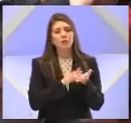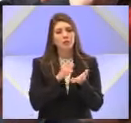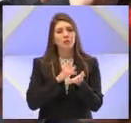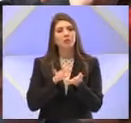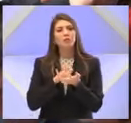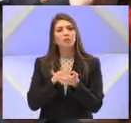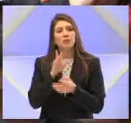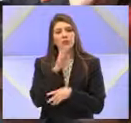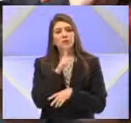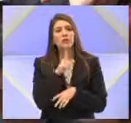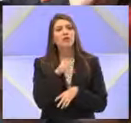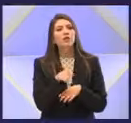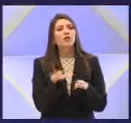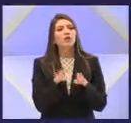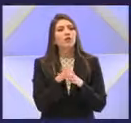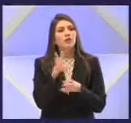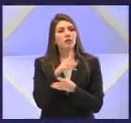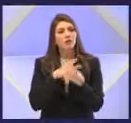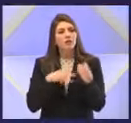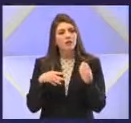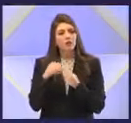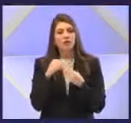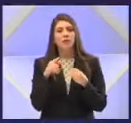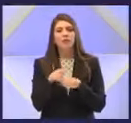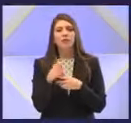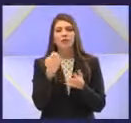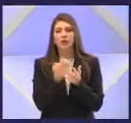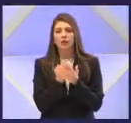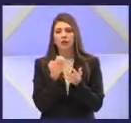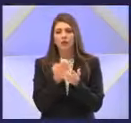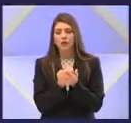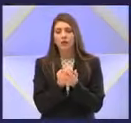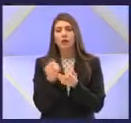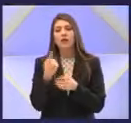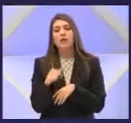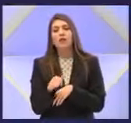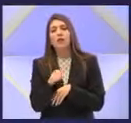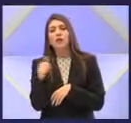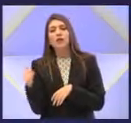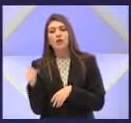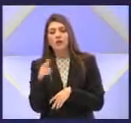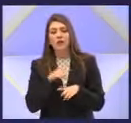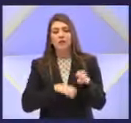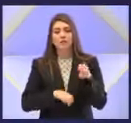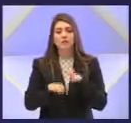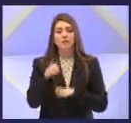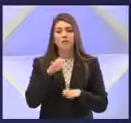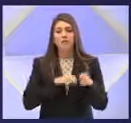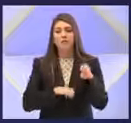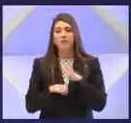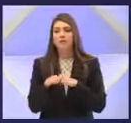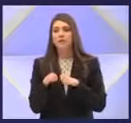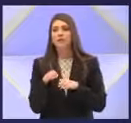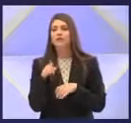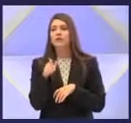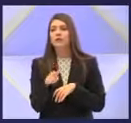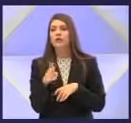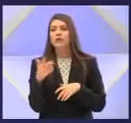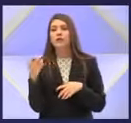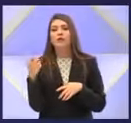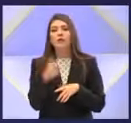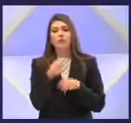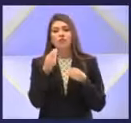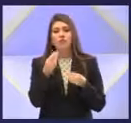situación de mucha más competencia económica que las pocas empresas globales porque al ser tan grandes con